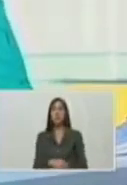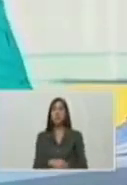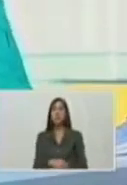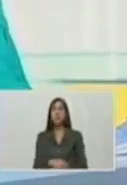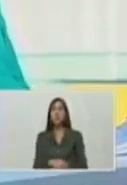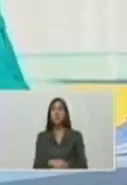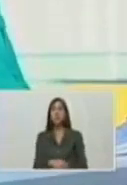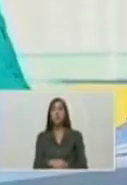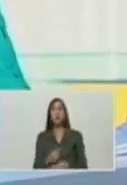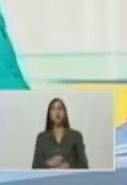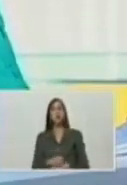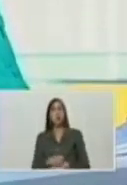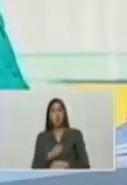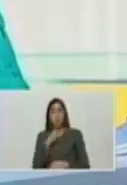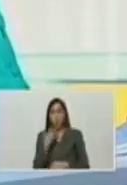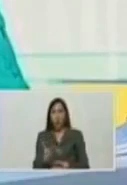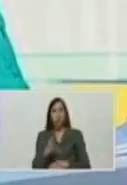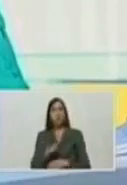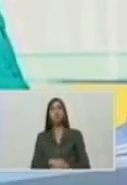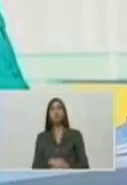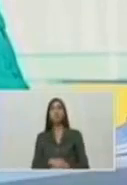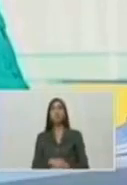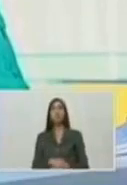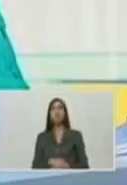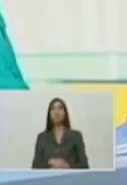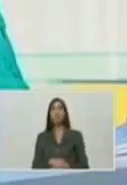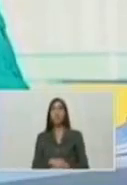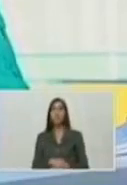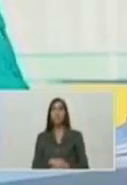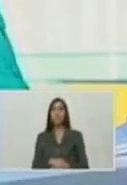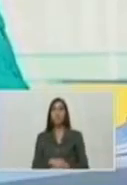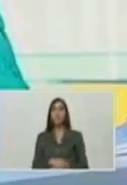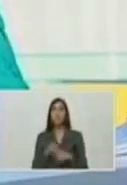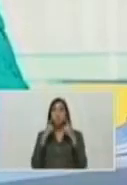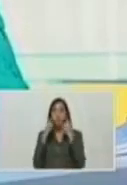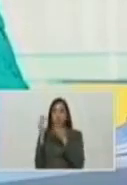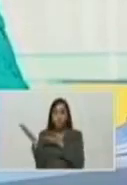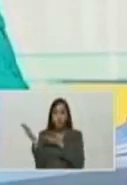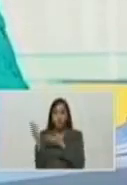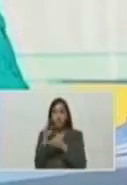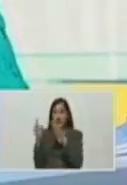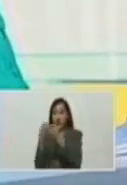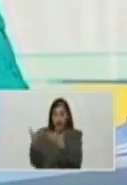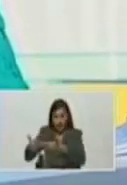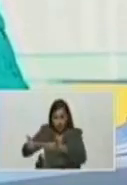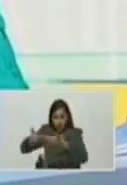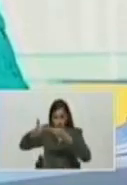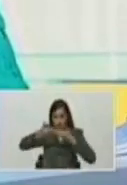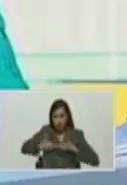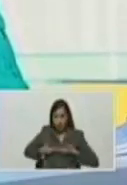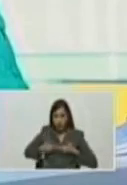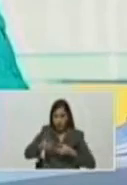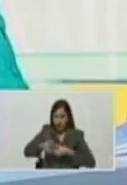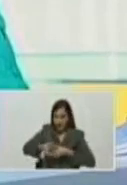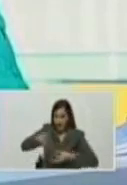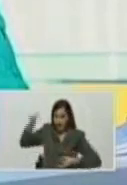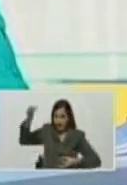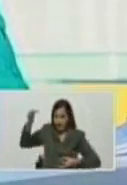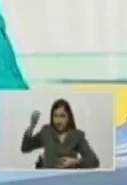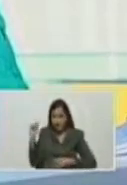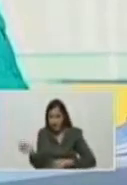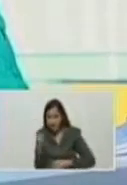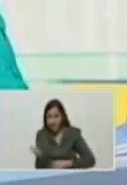Pues sí. Aquí estamos, mira. Me regaló la fusta. Esta fusta es